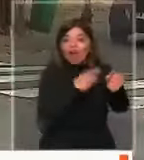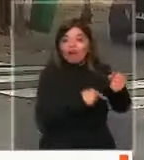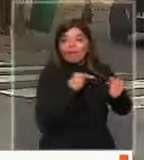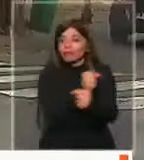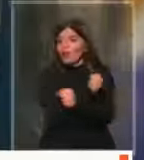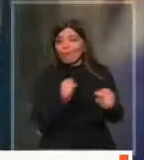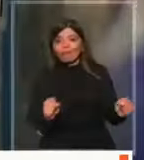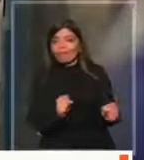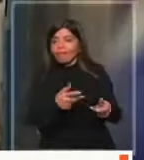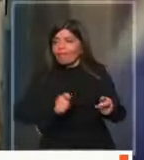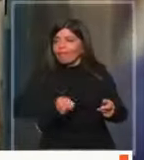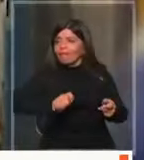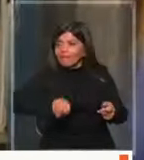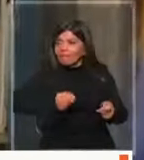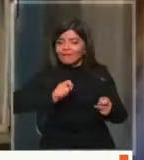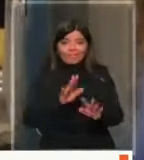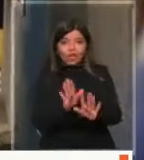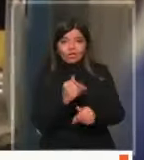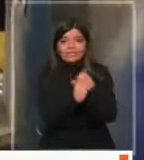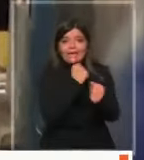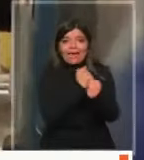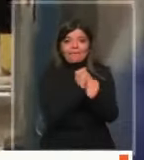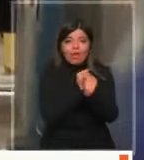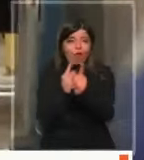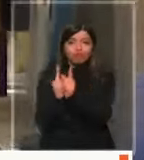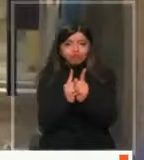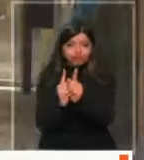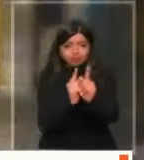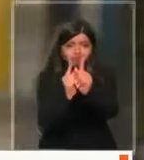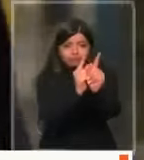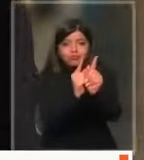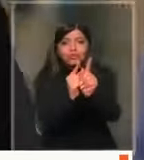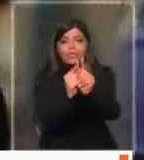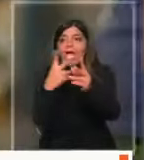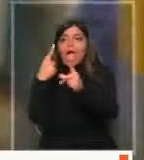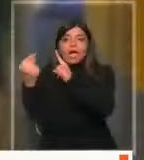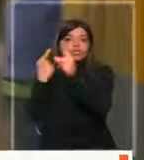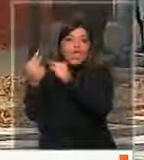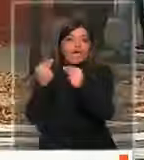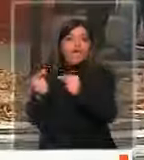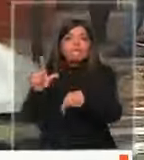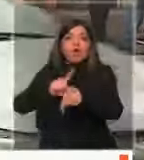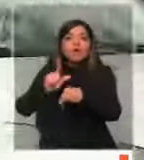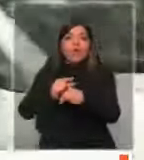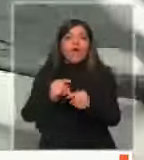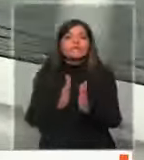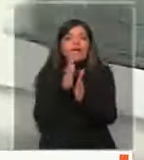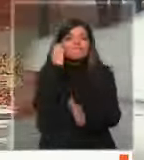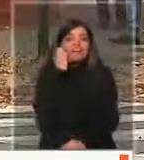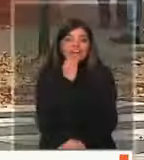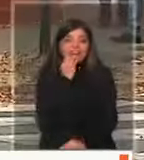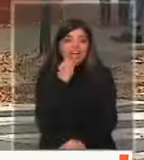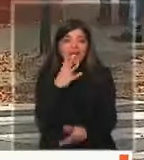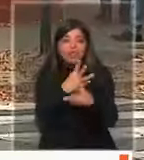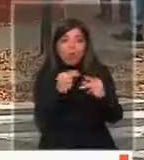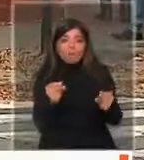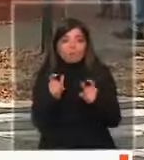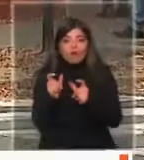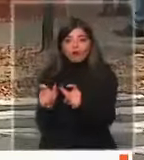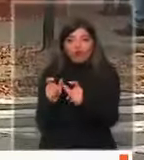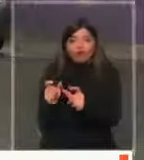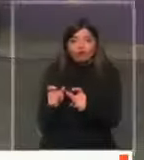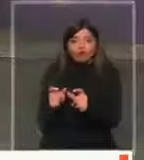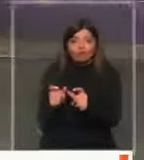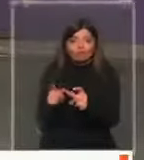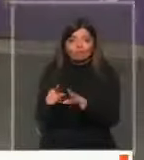pudieron llevárselo. Carabineros comenzó una persecución. La banda escapó para este sector de San Bernardo, perdieron el control del vehículo